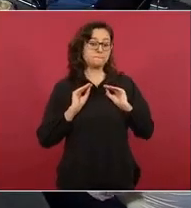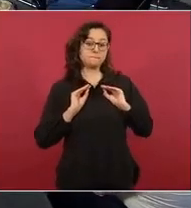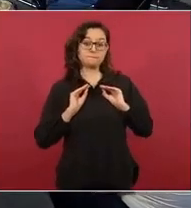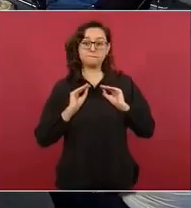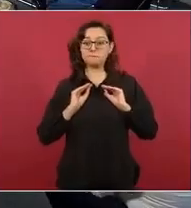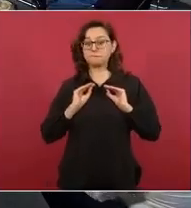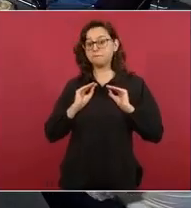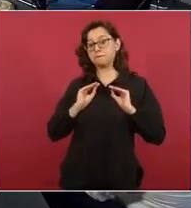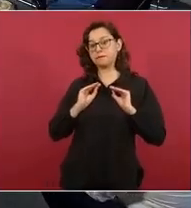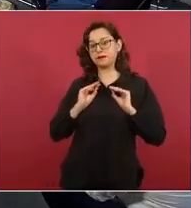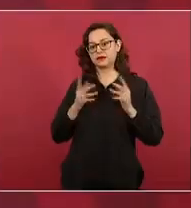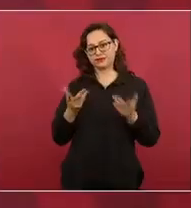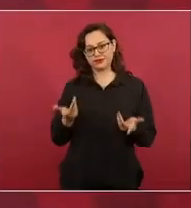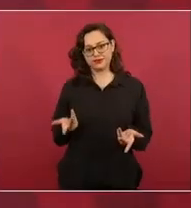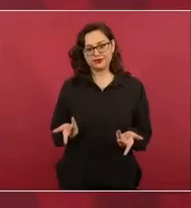conservadores corruptos